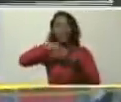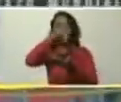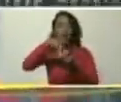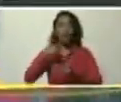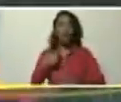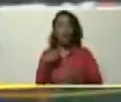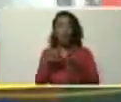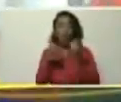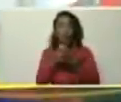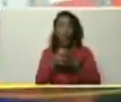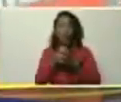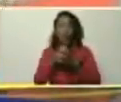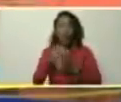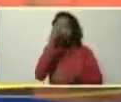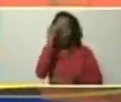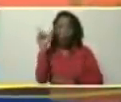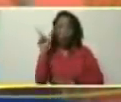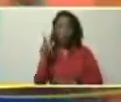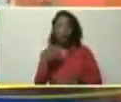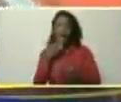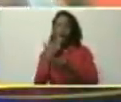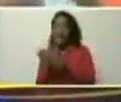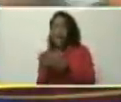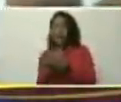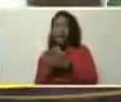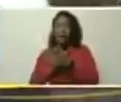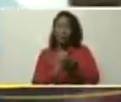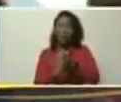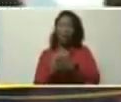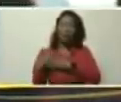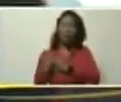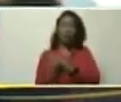partido. Gracias, compañera, gracias, compañero. Gracias, Diosdado.